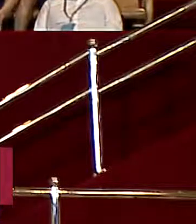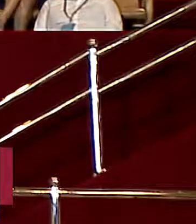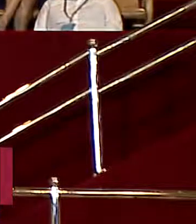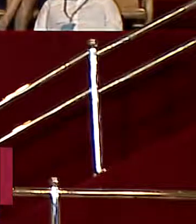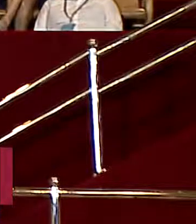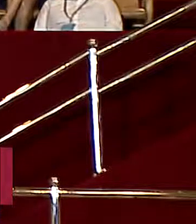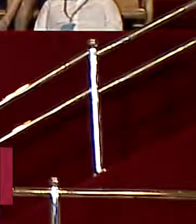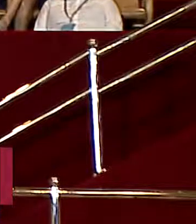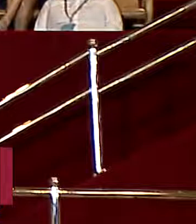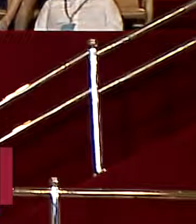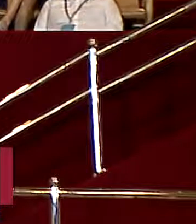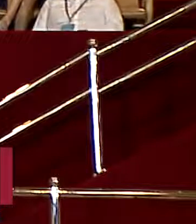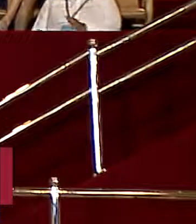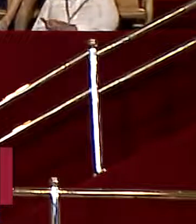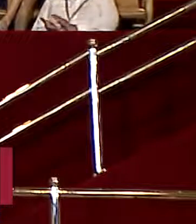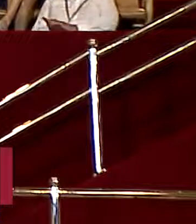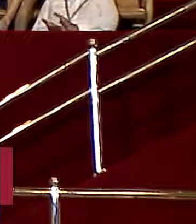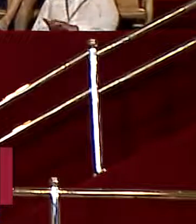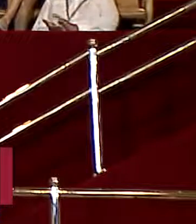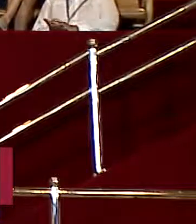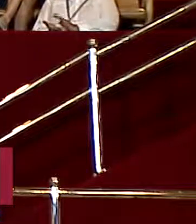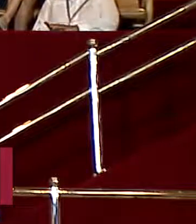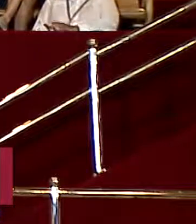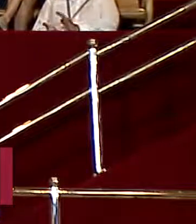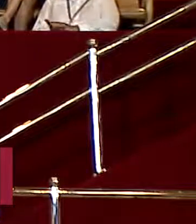bienvenidas a la Cámara de Diputados.